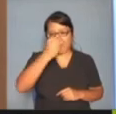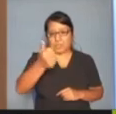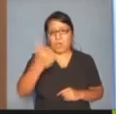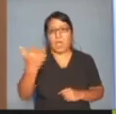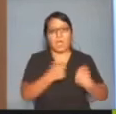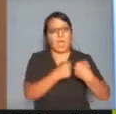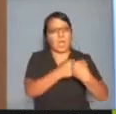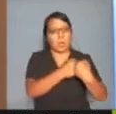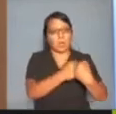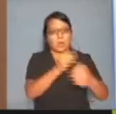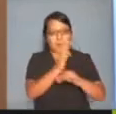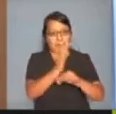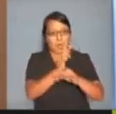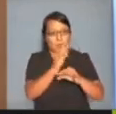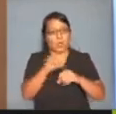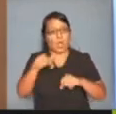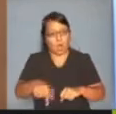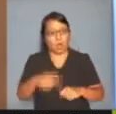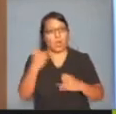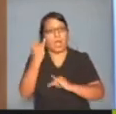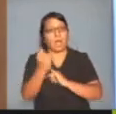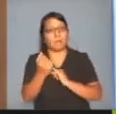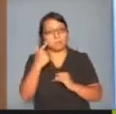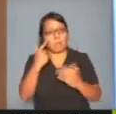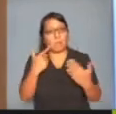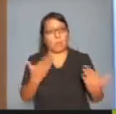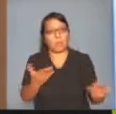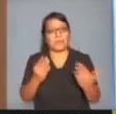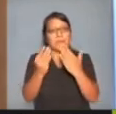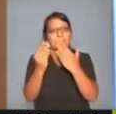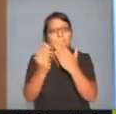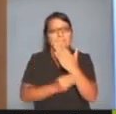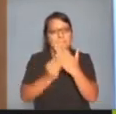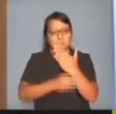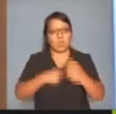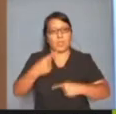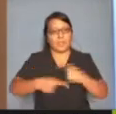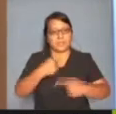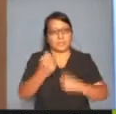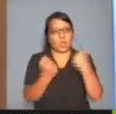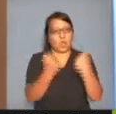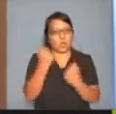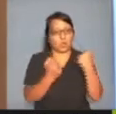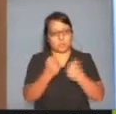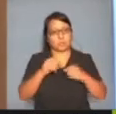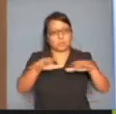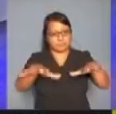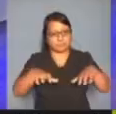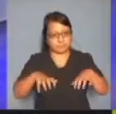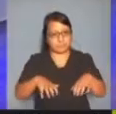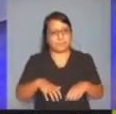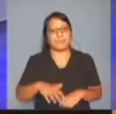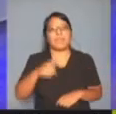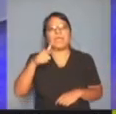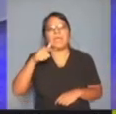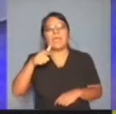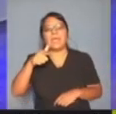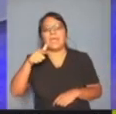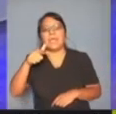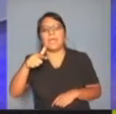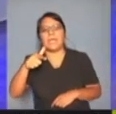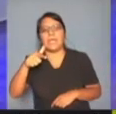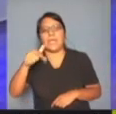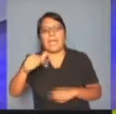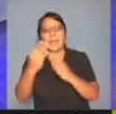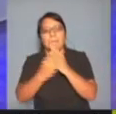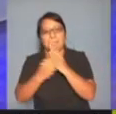muy importante que vamos a conocer detalles aquí con el ministro de Desarrollo Económico y Producción, Juan Carlos Abud Robles. ¿Cómo estás, ministro?